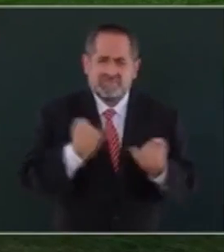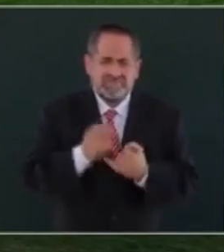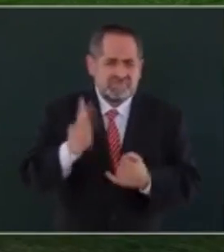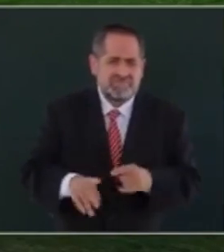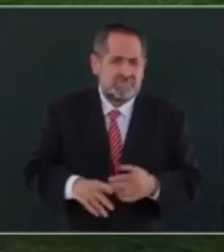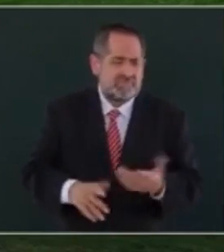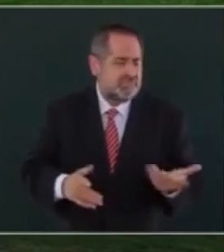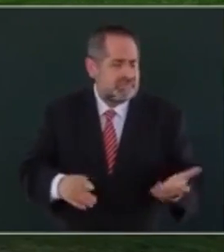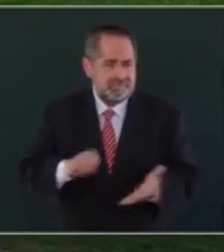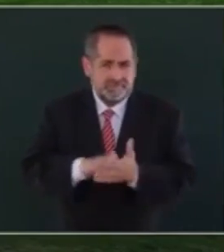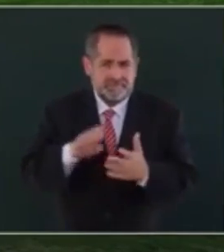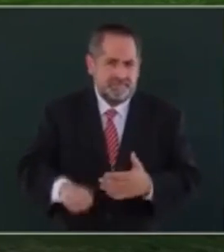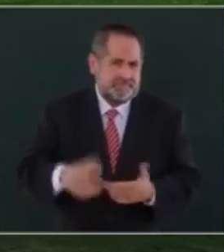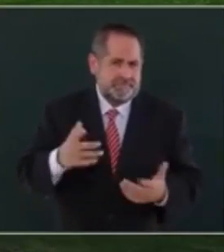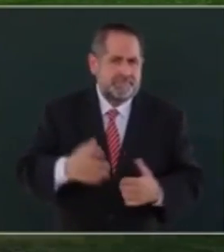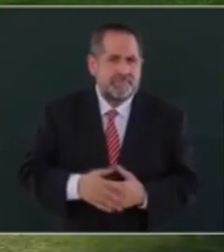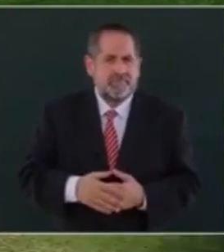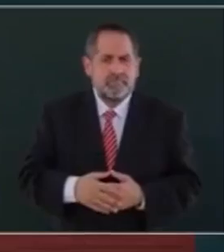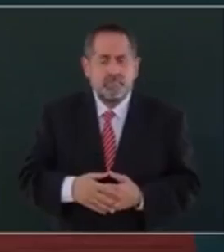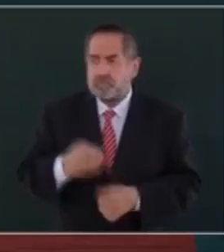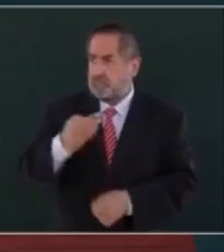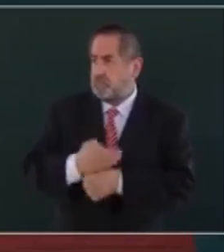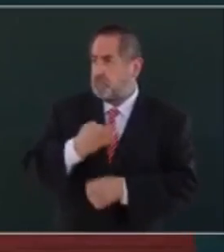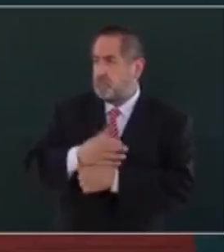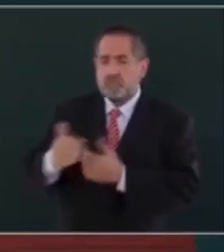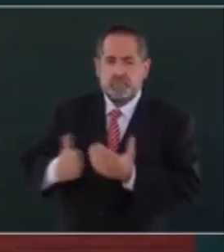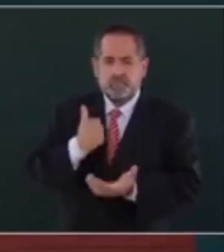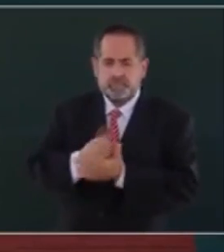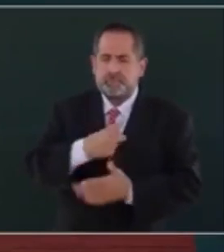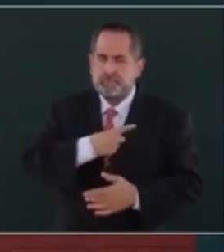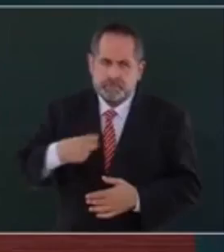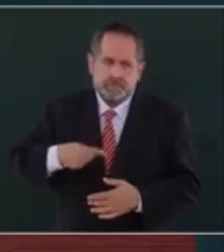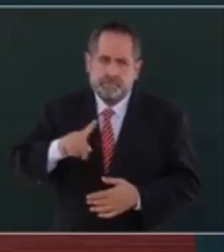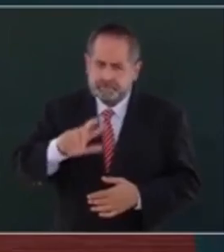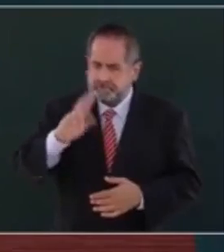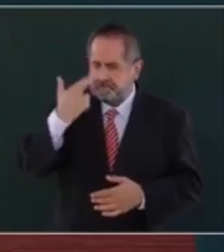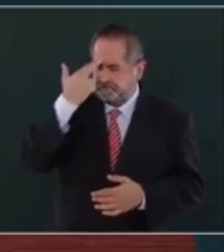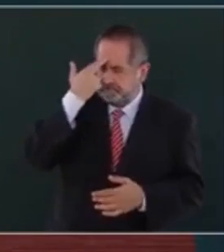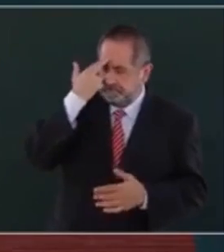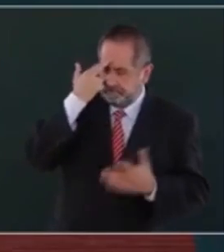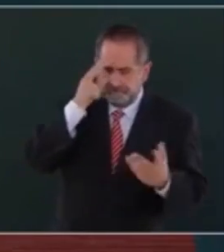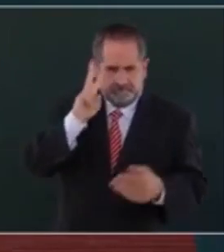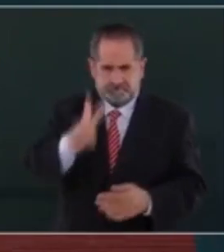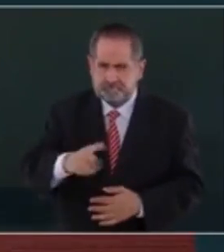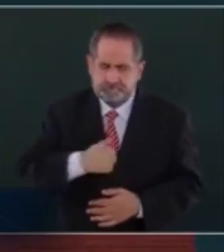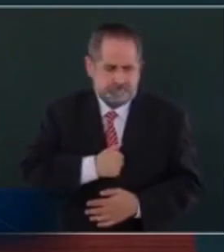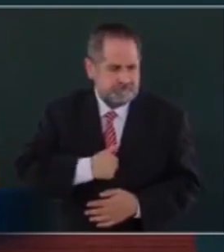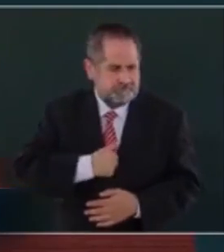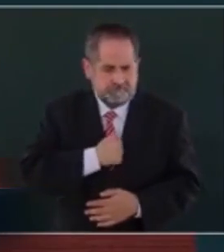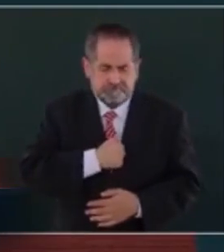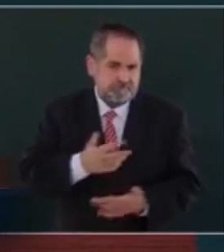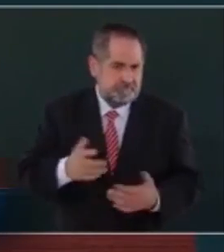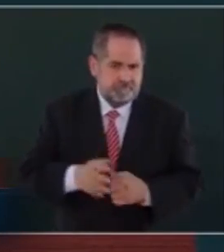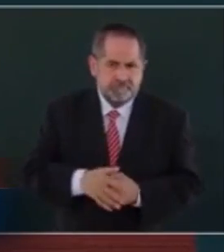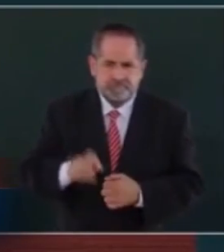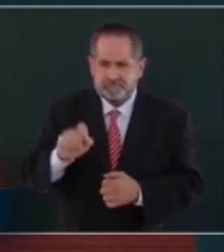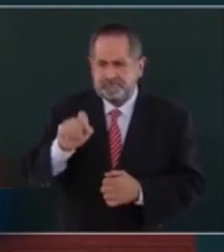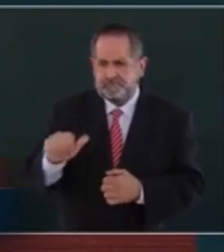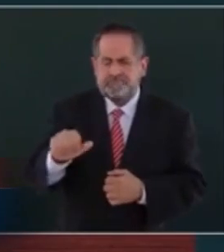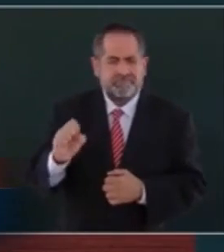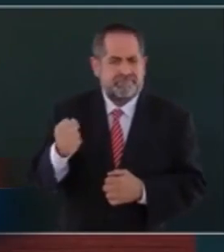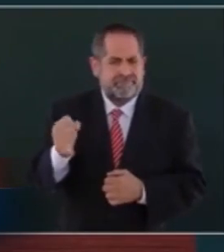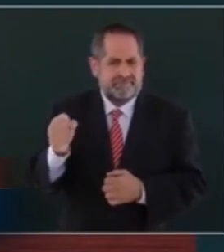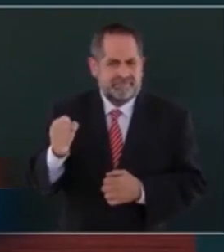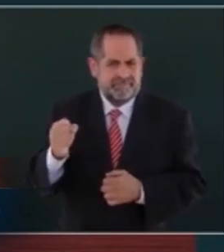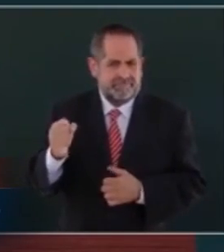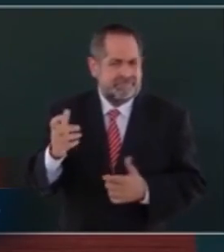Sería imperdonable estar en esta ciudad sin recordar el lamentable suceso del 26 de